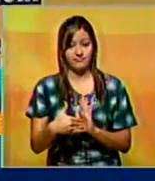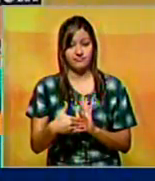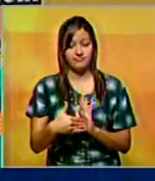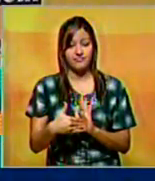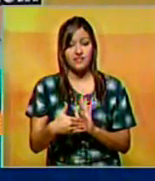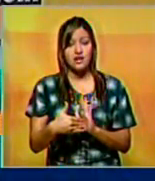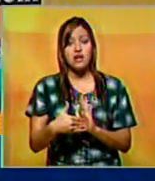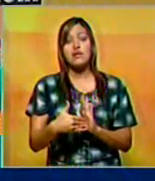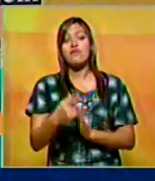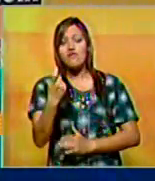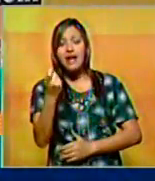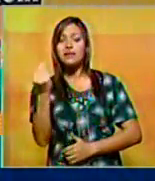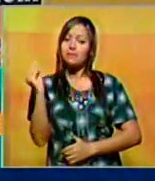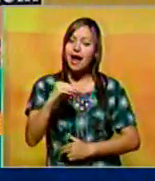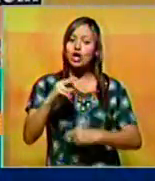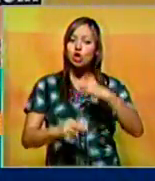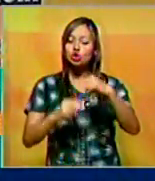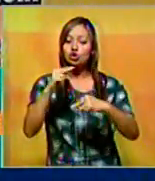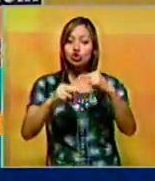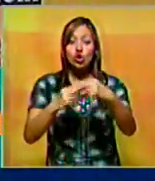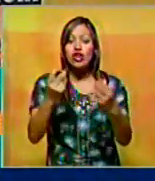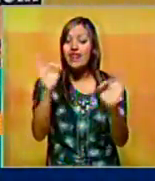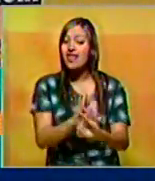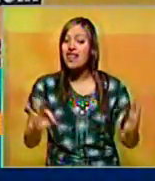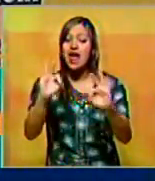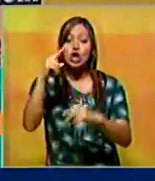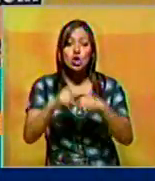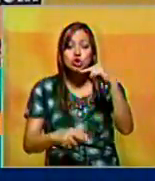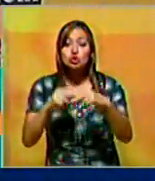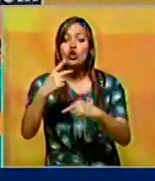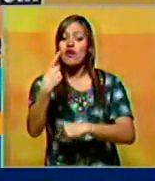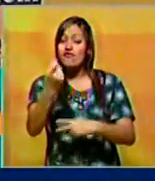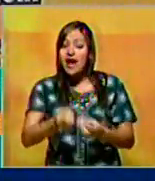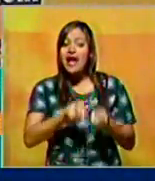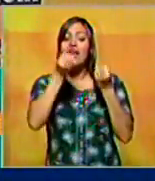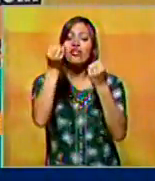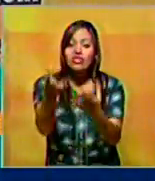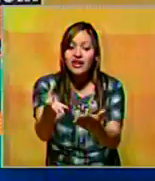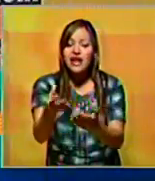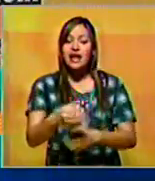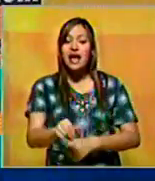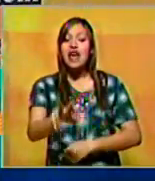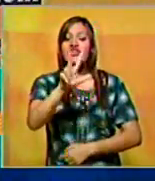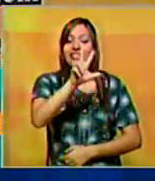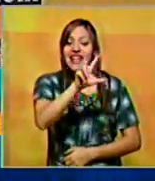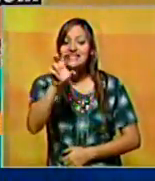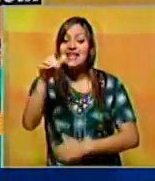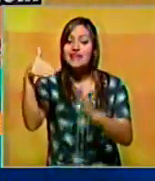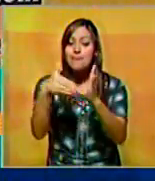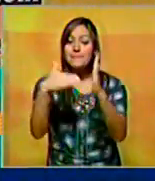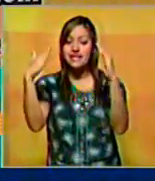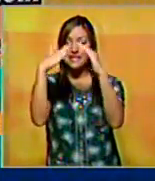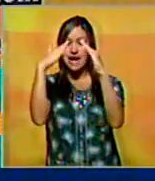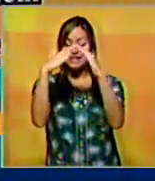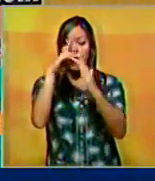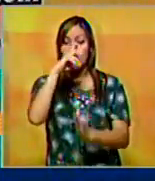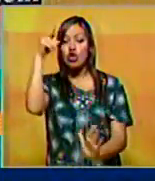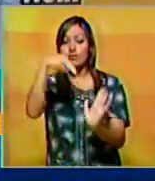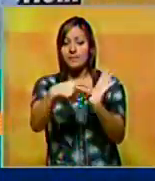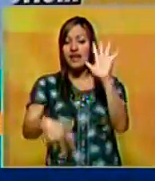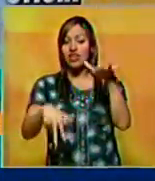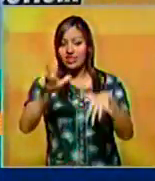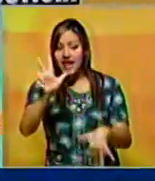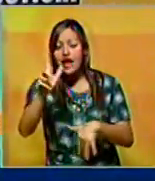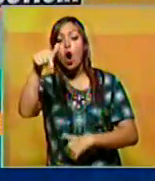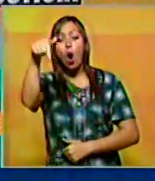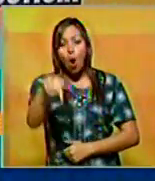que se dejaron de construir, que no se construyeron, que no se entregaron más de 300 mil viviendas en el año 2013. Y